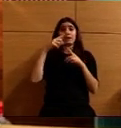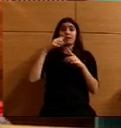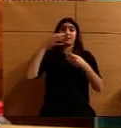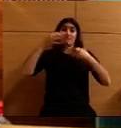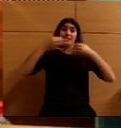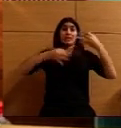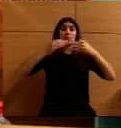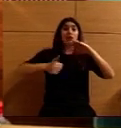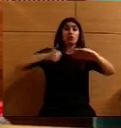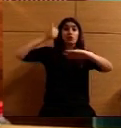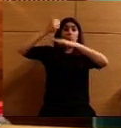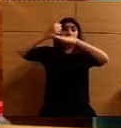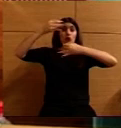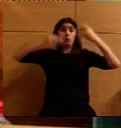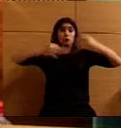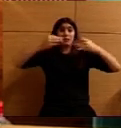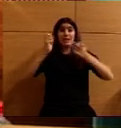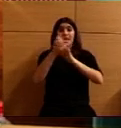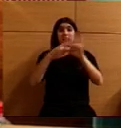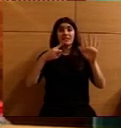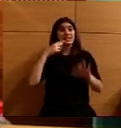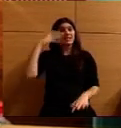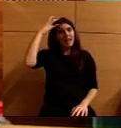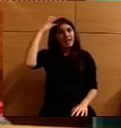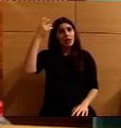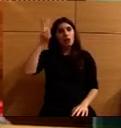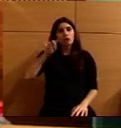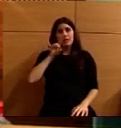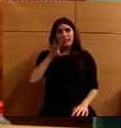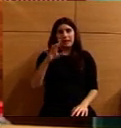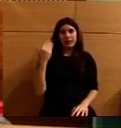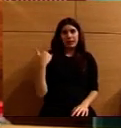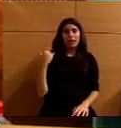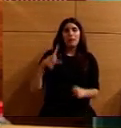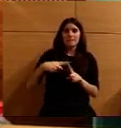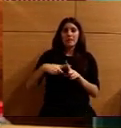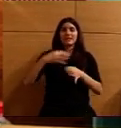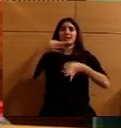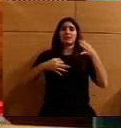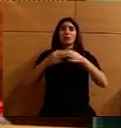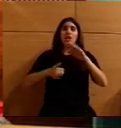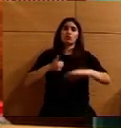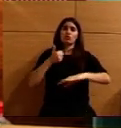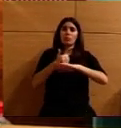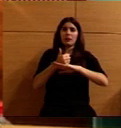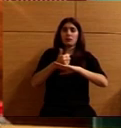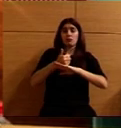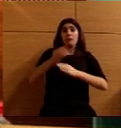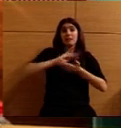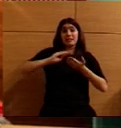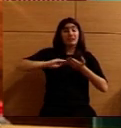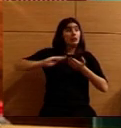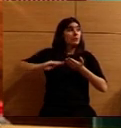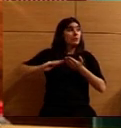de 16 de enero de 2015 y la del Tribunal Supremo del Contencioso